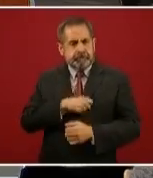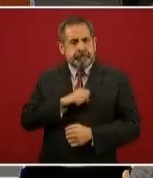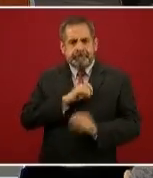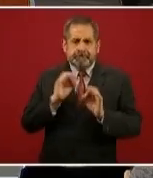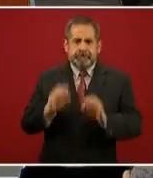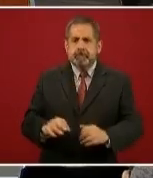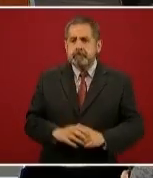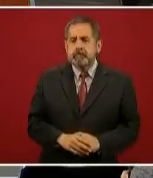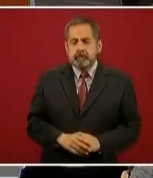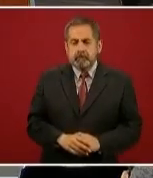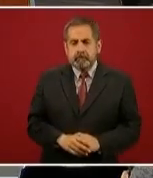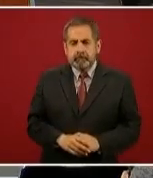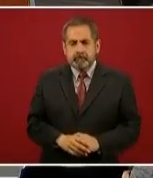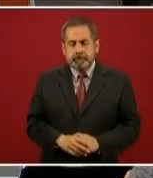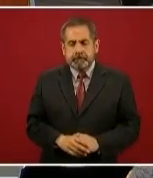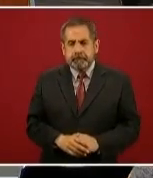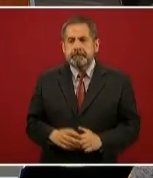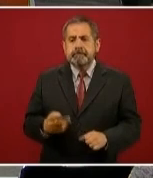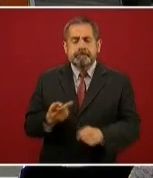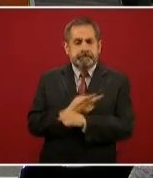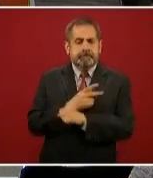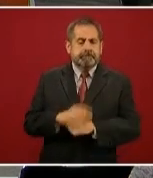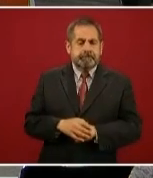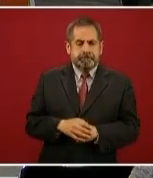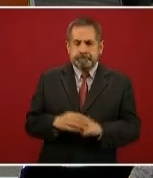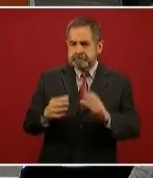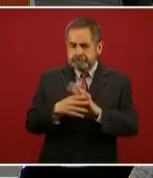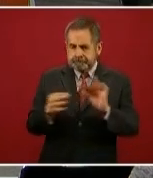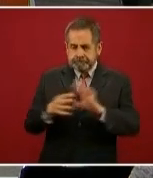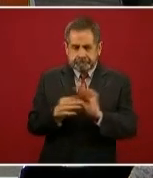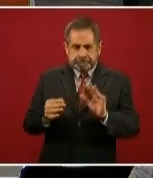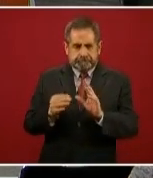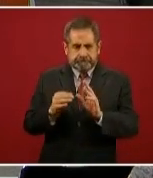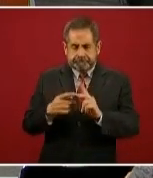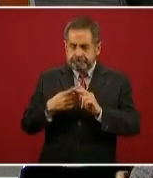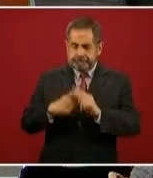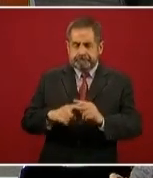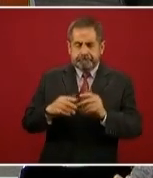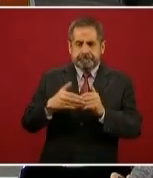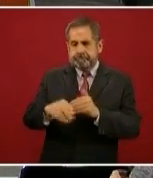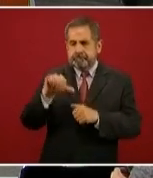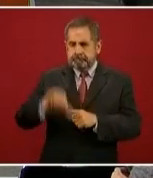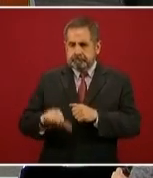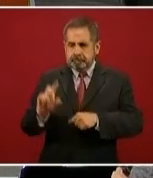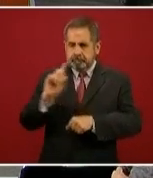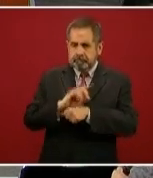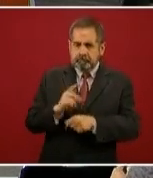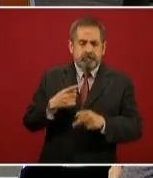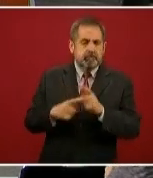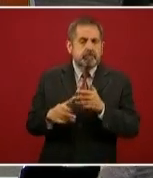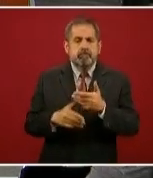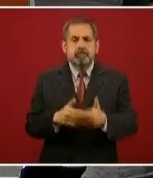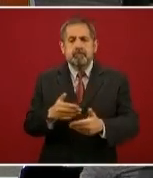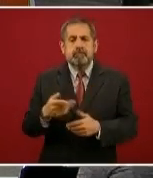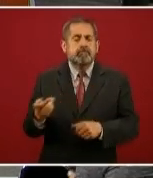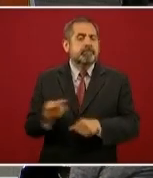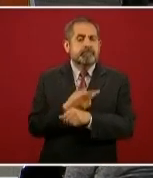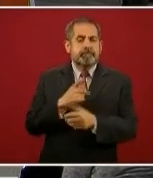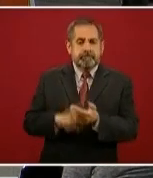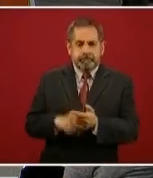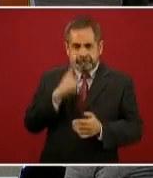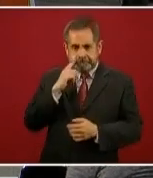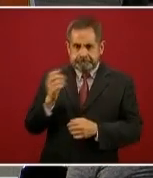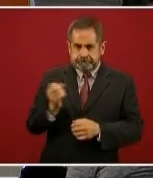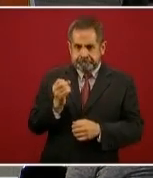pública. Vamos a ver qué elementos se definen formalmente a partir del día de hoy y en términos de